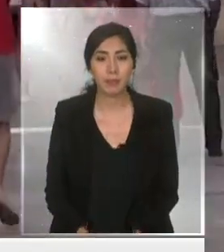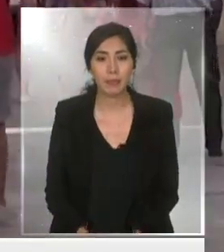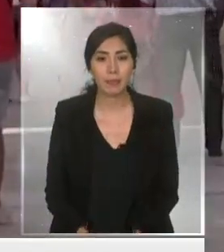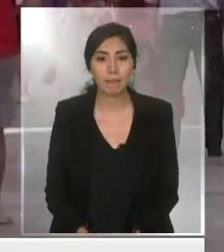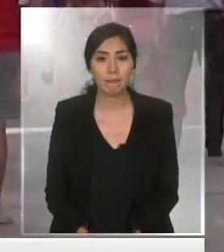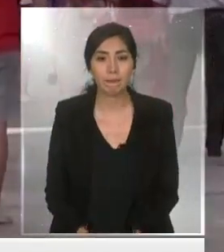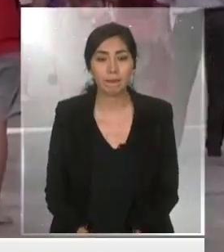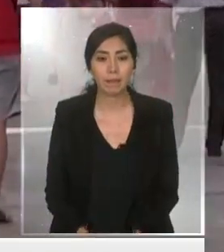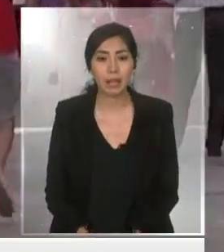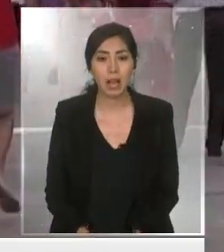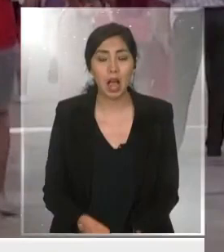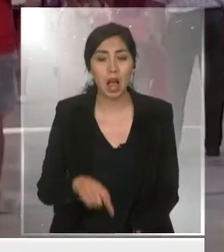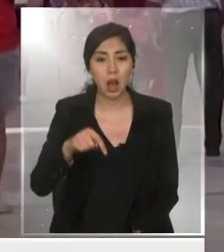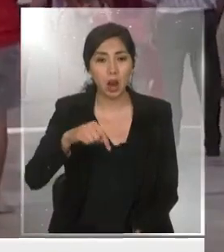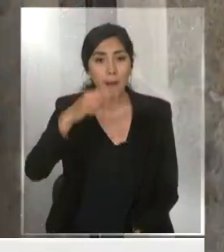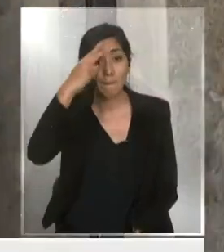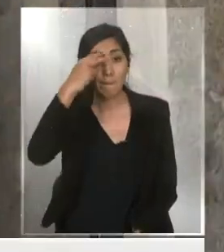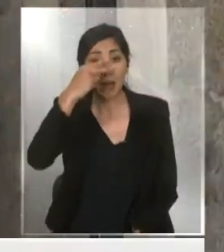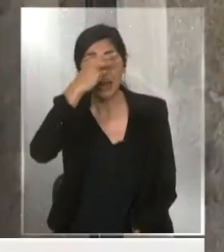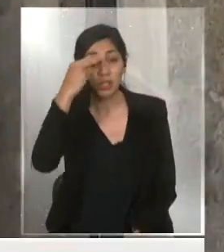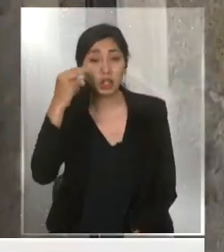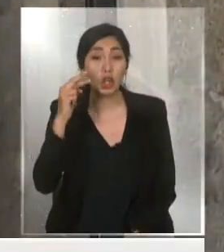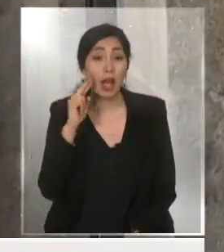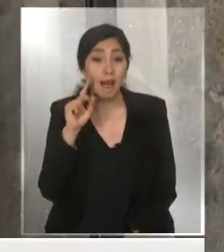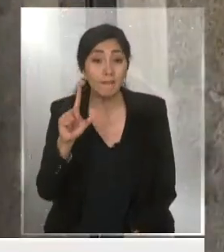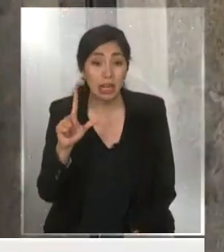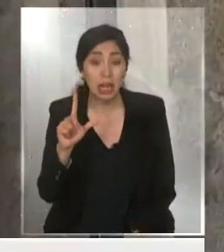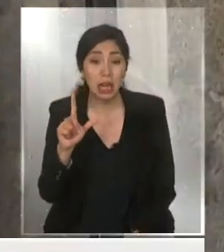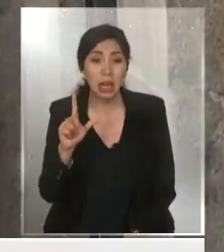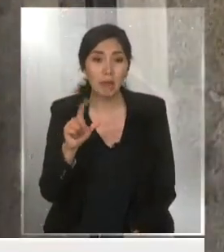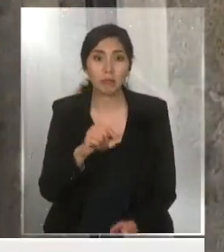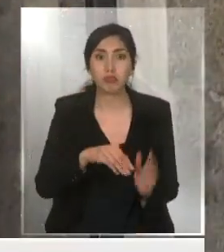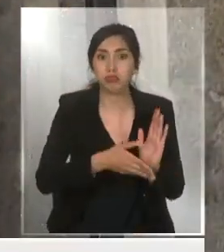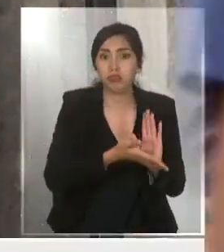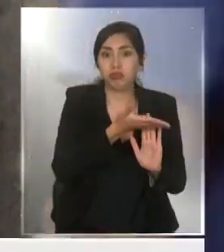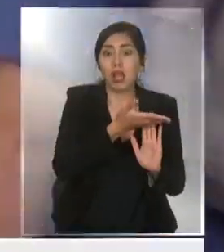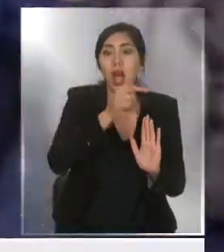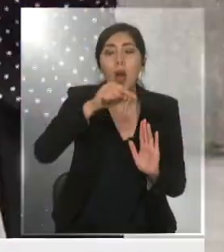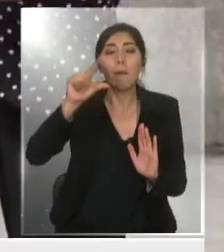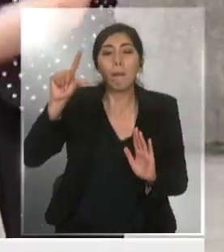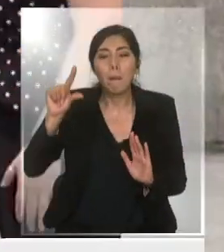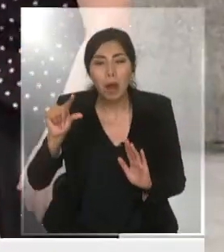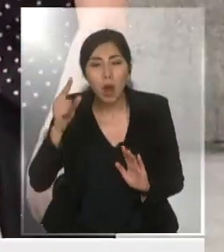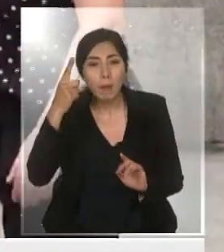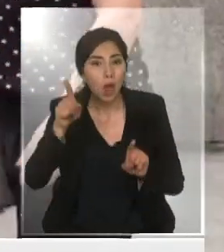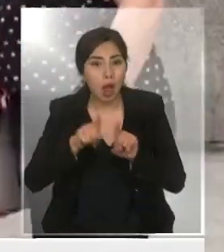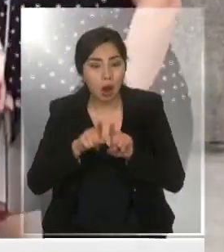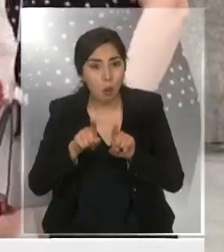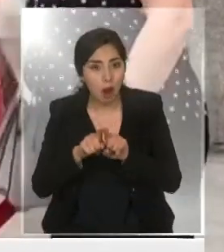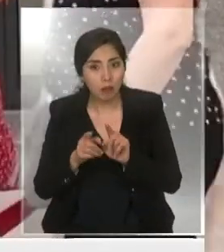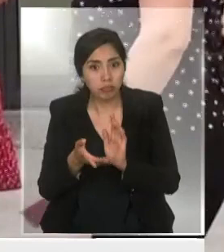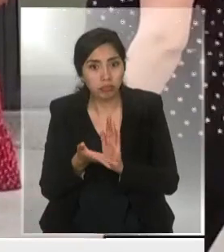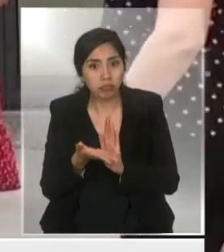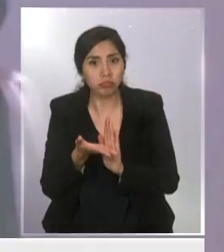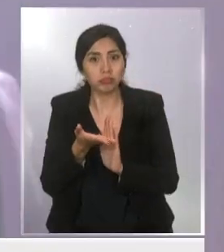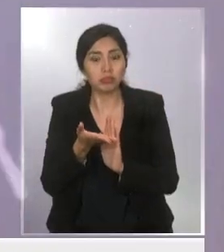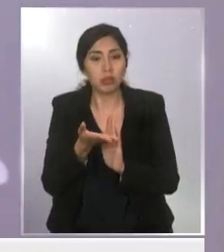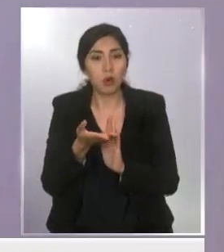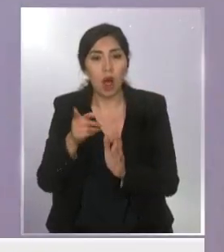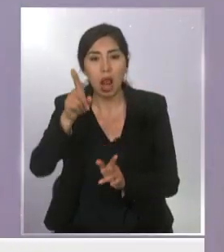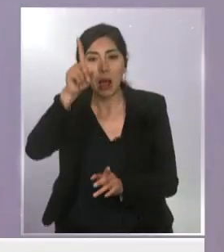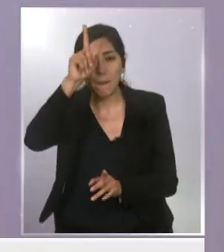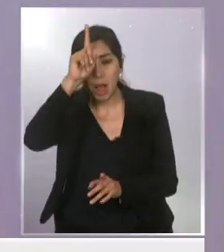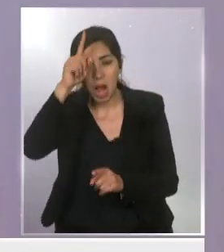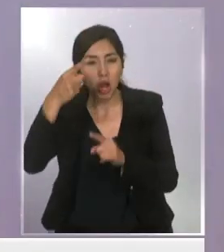Aunque no es el tsunami de marzo y abril, la marea va cobrando cada vez más fuerza al punto de que ni países modelos como Alemania o